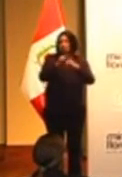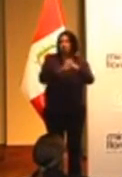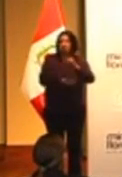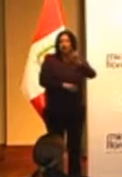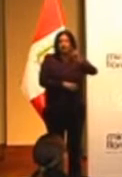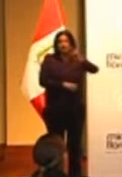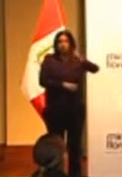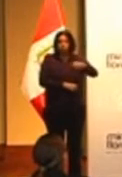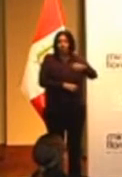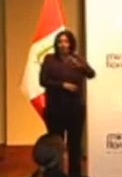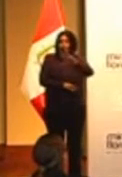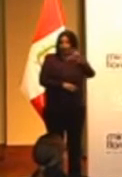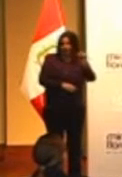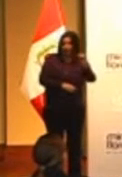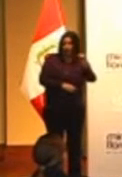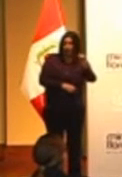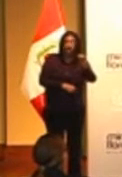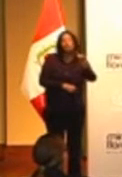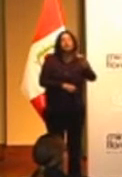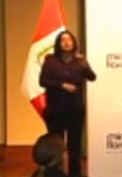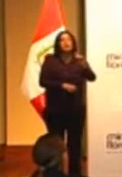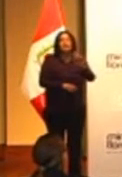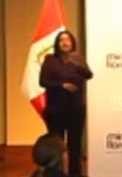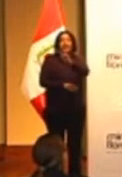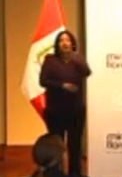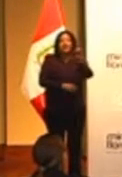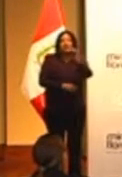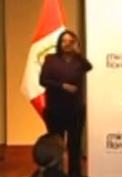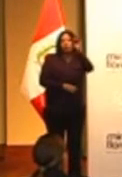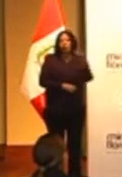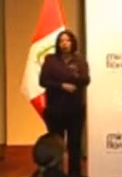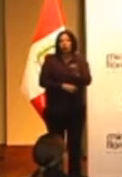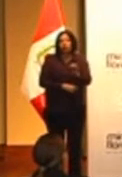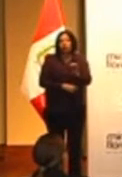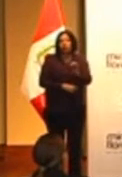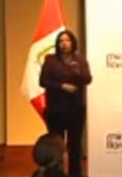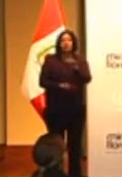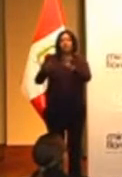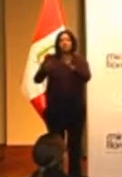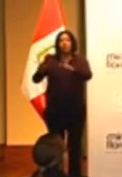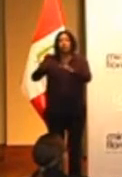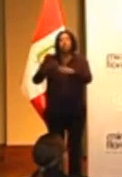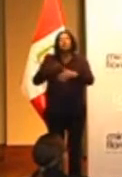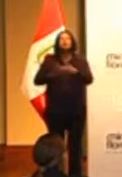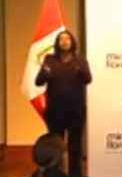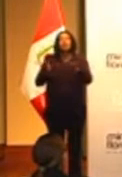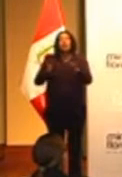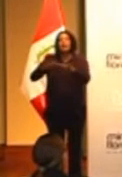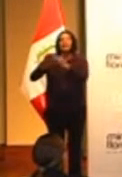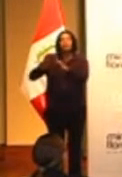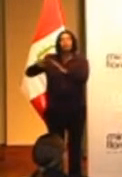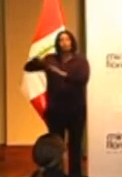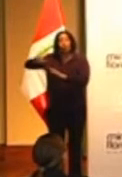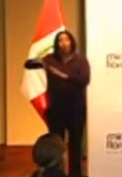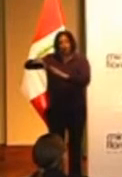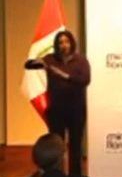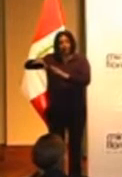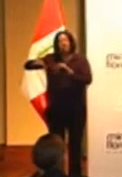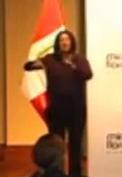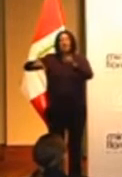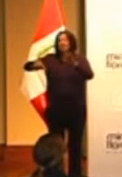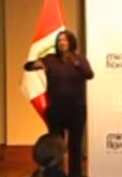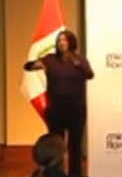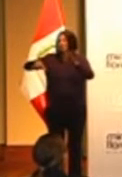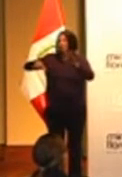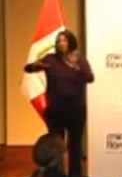en el 2030 el 60% de la población iba a estar en las urbes. Ese estimado para